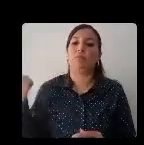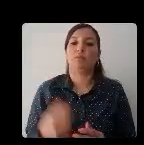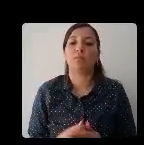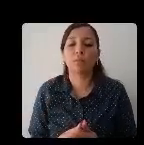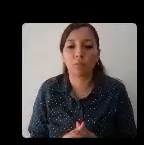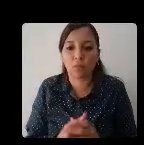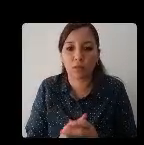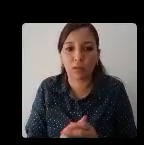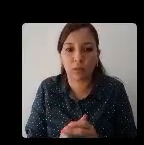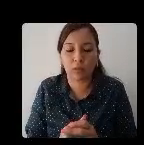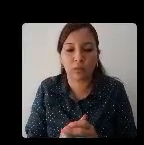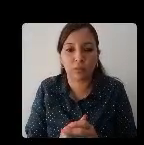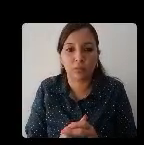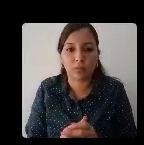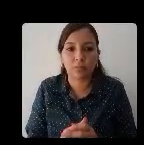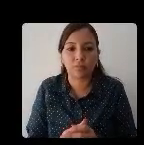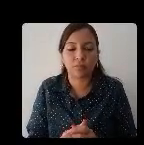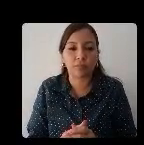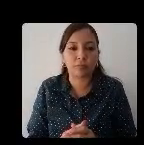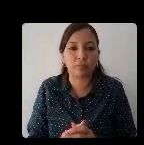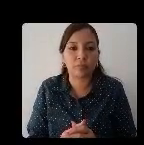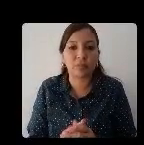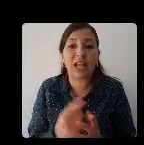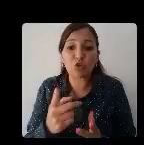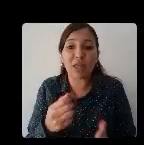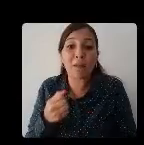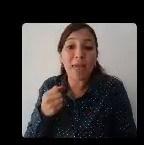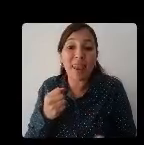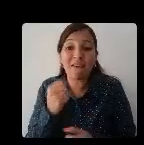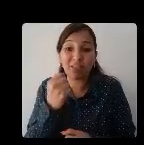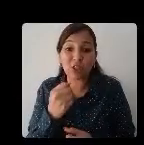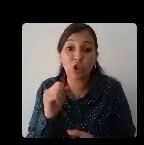seguir en el turismo, para acceder a futuras fuentes de financiamiento.